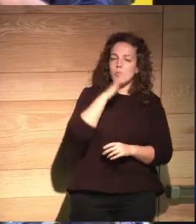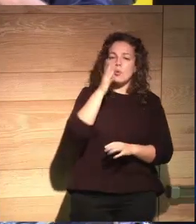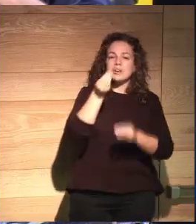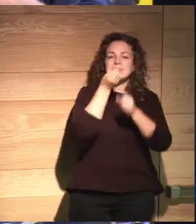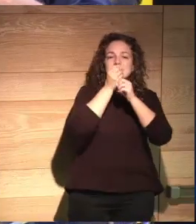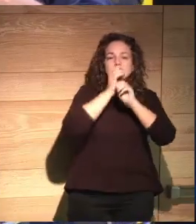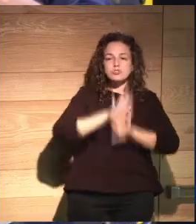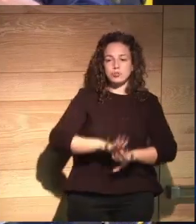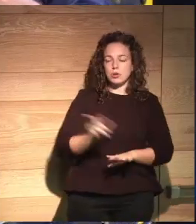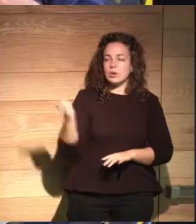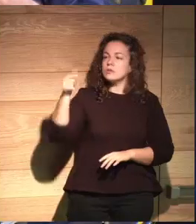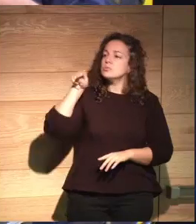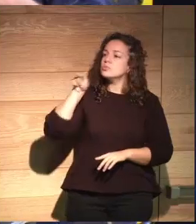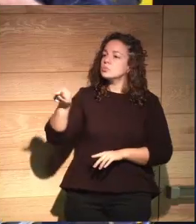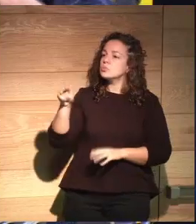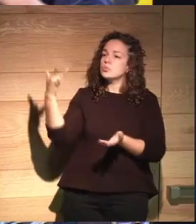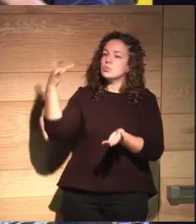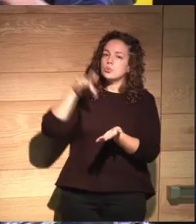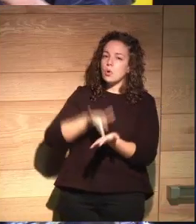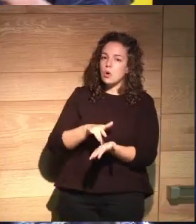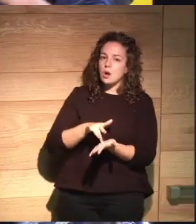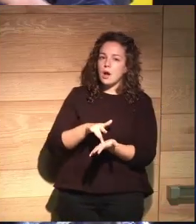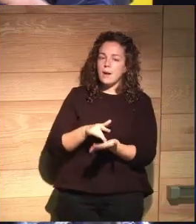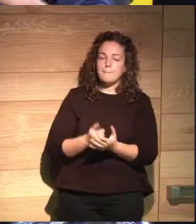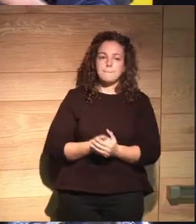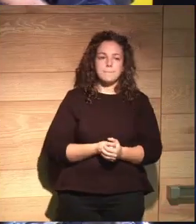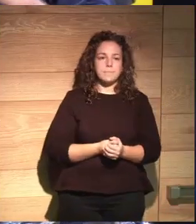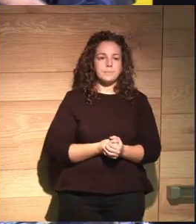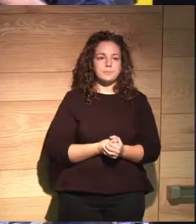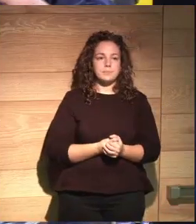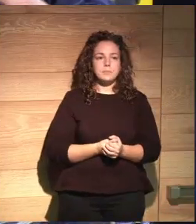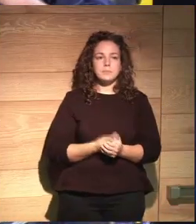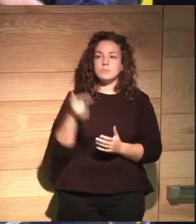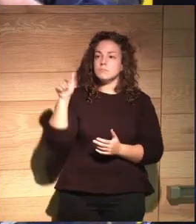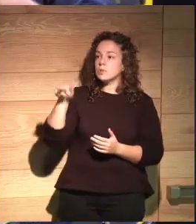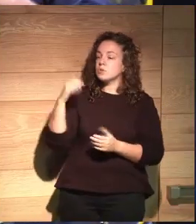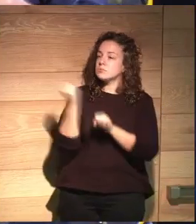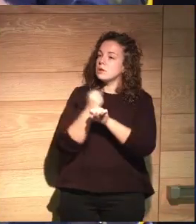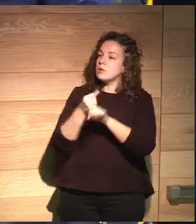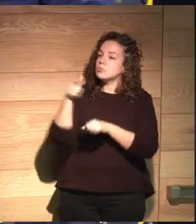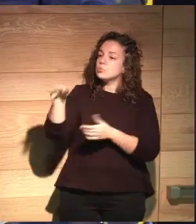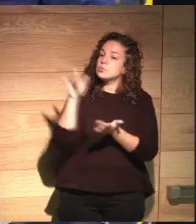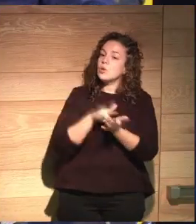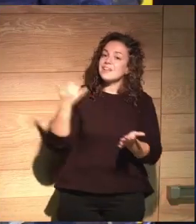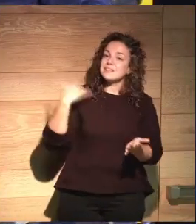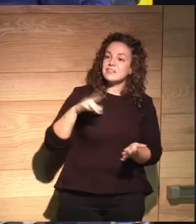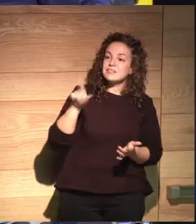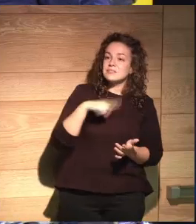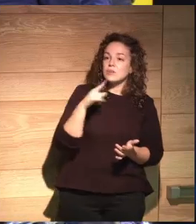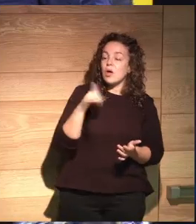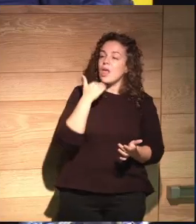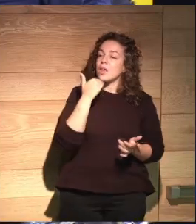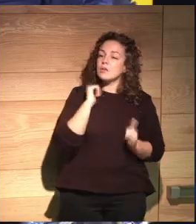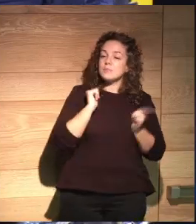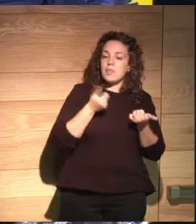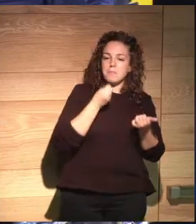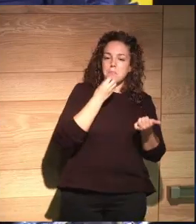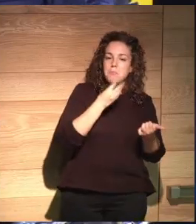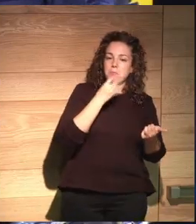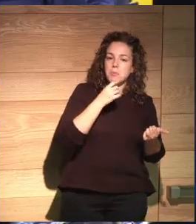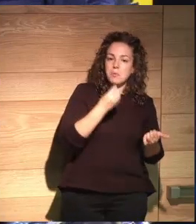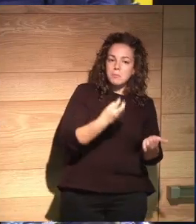vos has detectado en común y con contribuciones normal algo que empieza bien pero por ahí porque